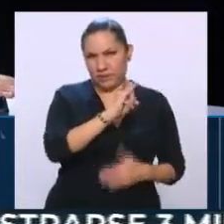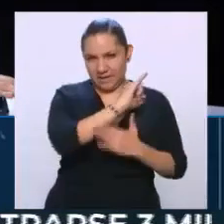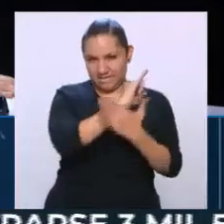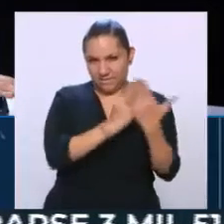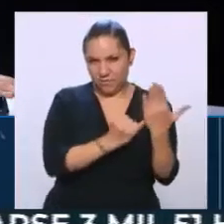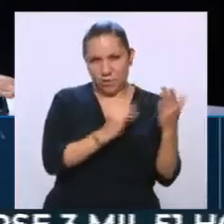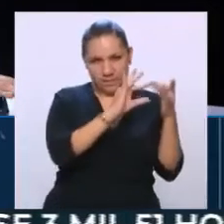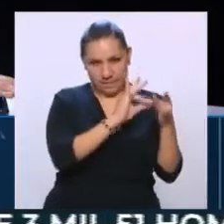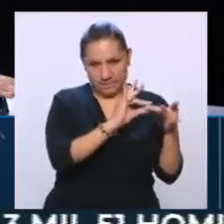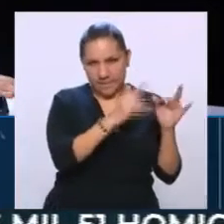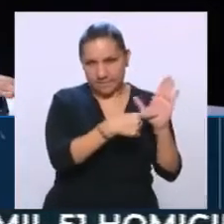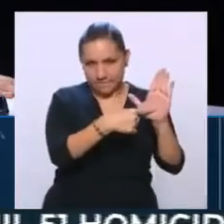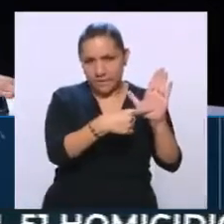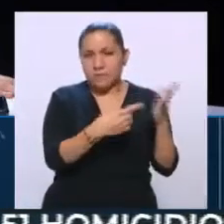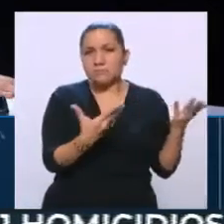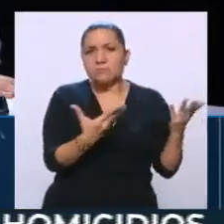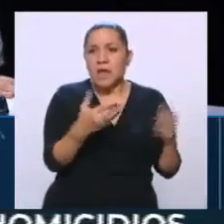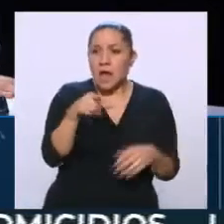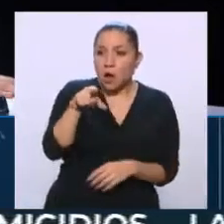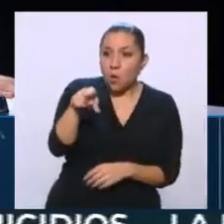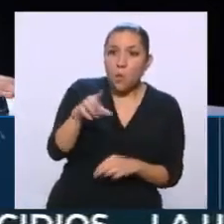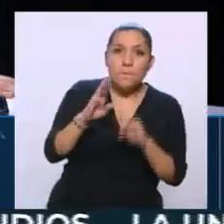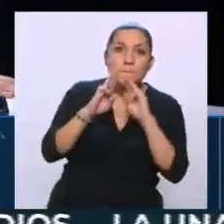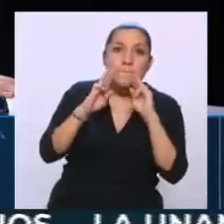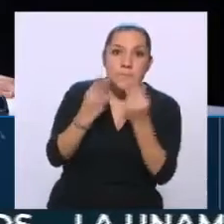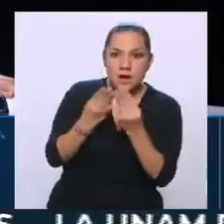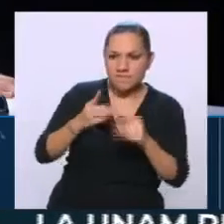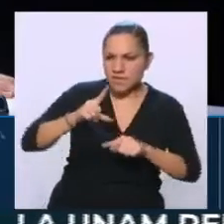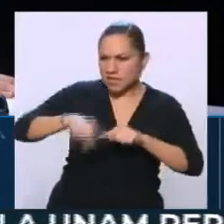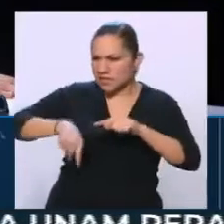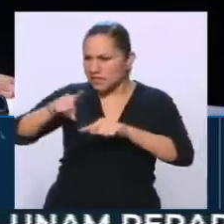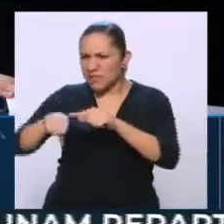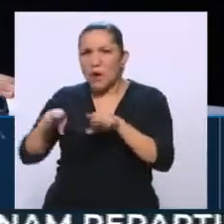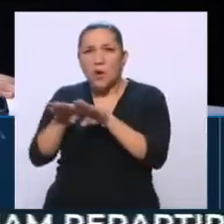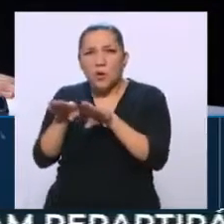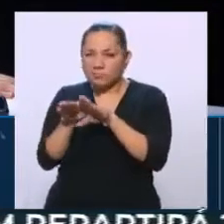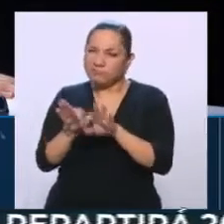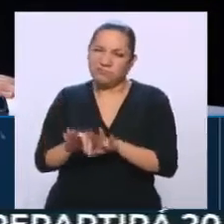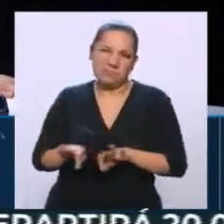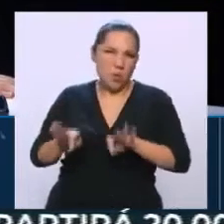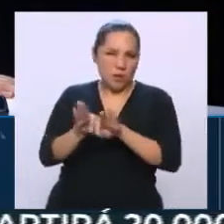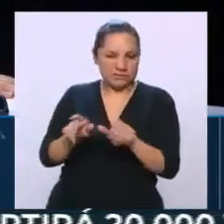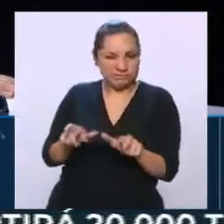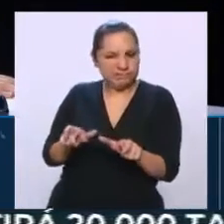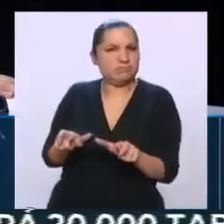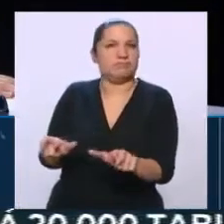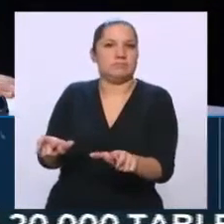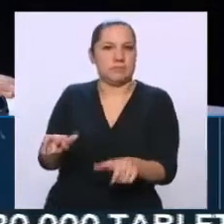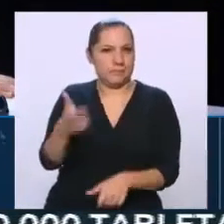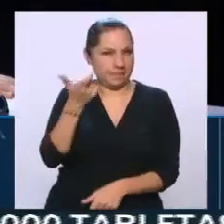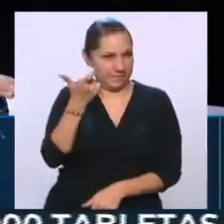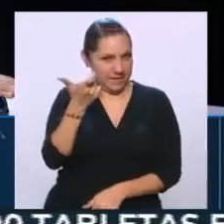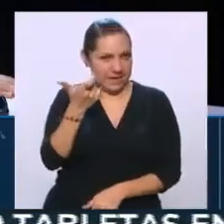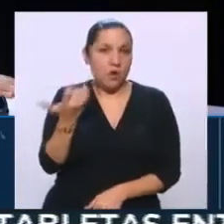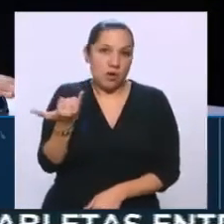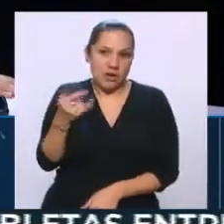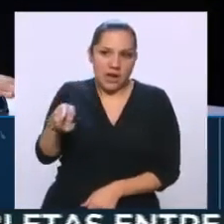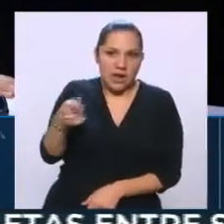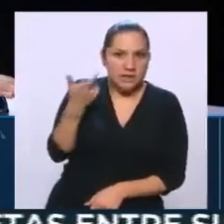el corazón del ataque al crimen organizado tiene que ver con los dineros y las operaciones financieras,